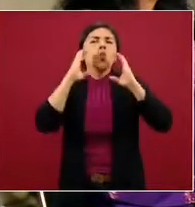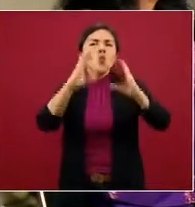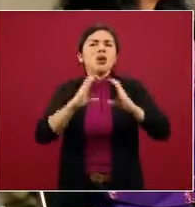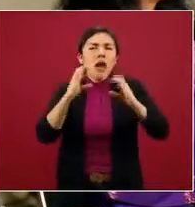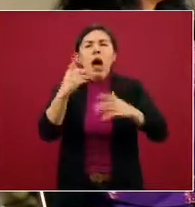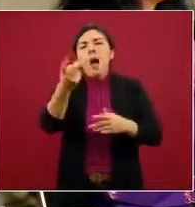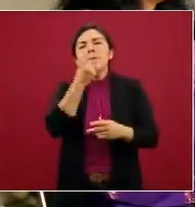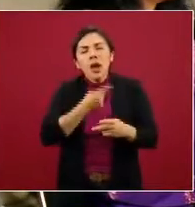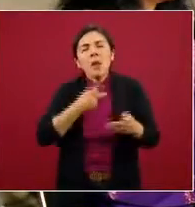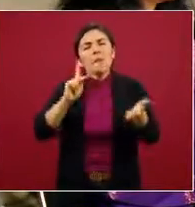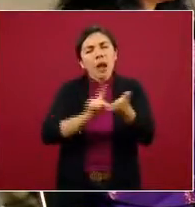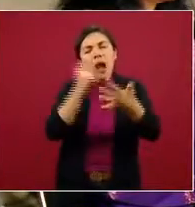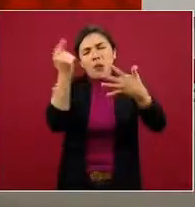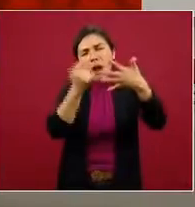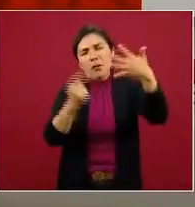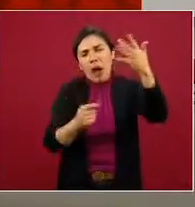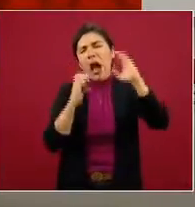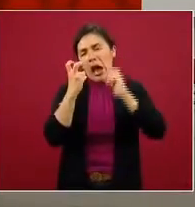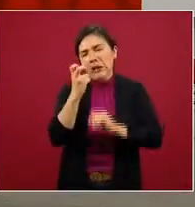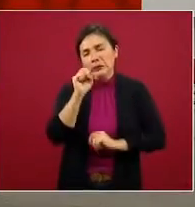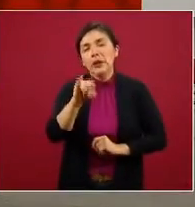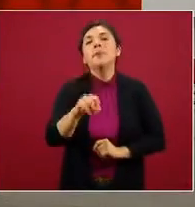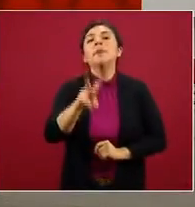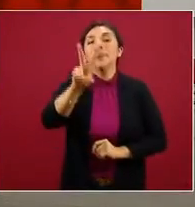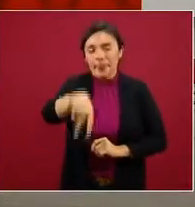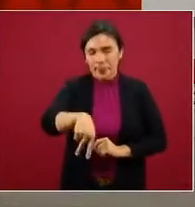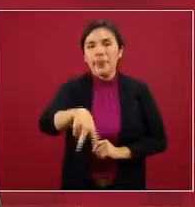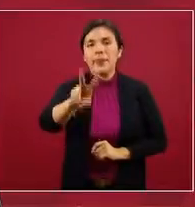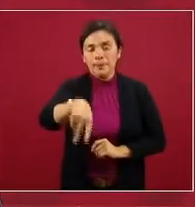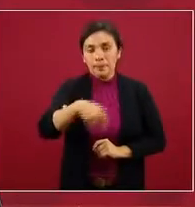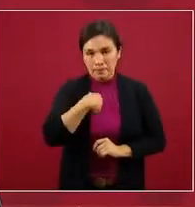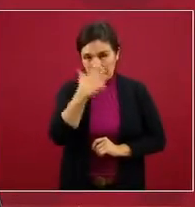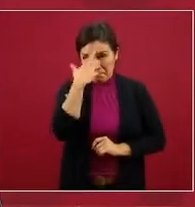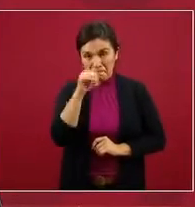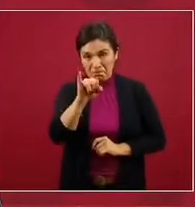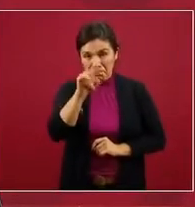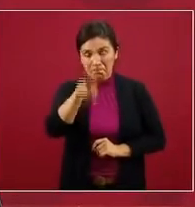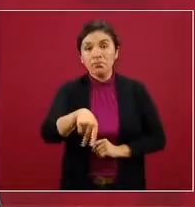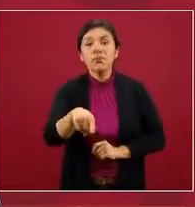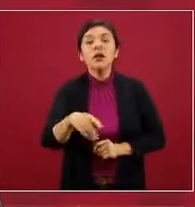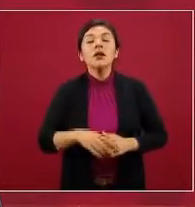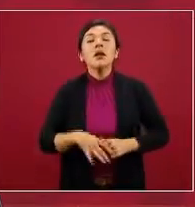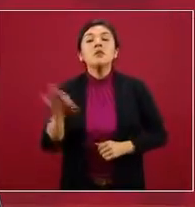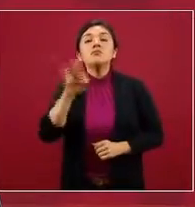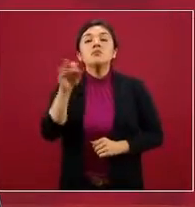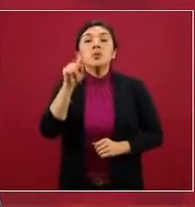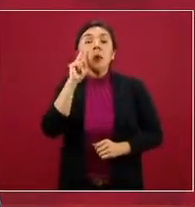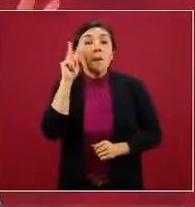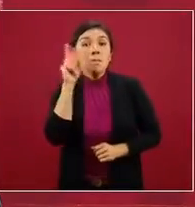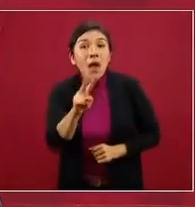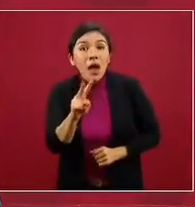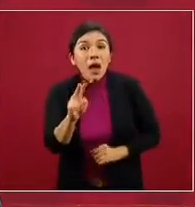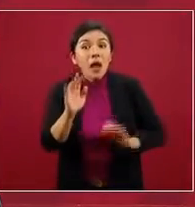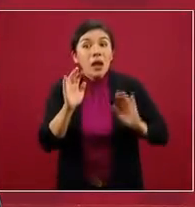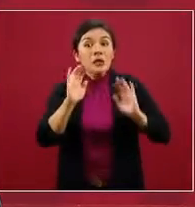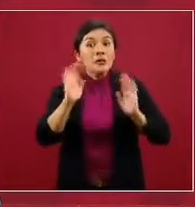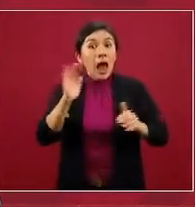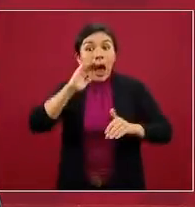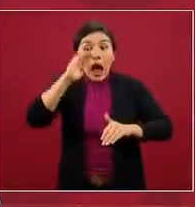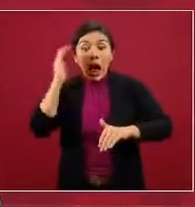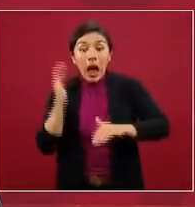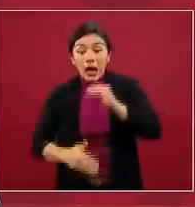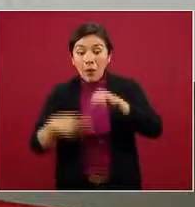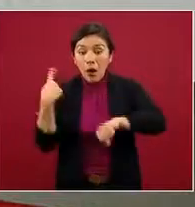nos las ha dicho varias veces. Correcto. Estoy totalmente de acuerdo con usted. Quien vea que se va a acabar súbitamente